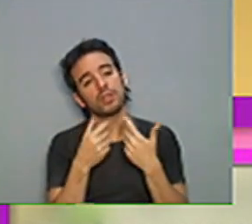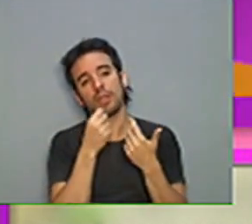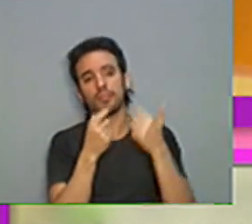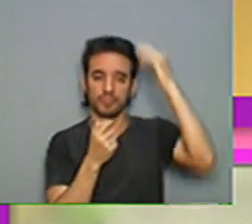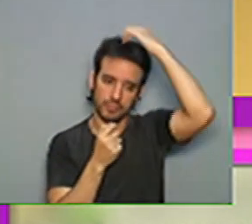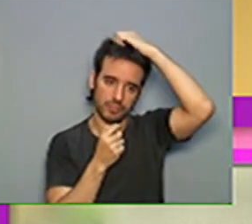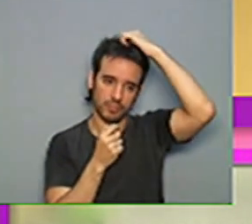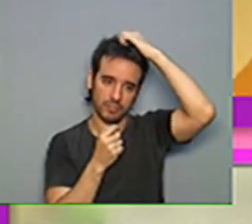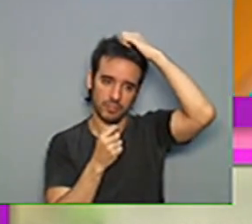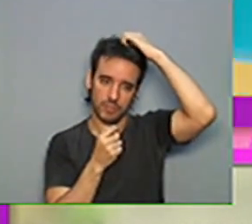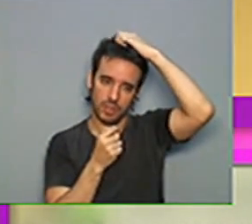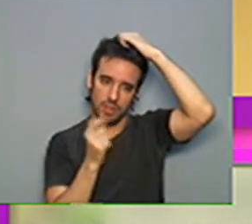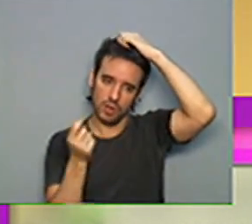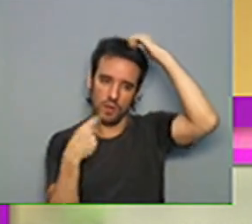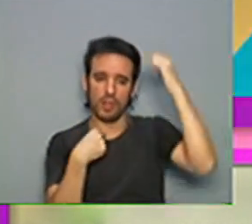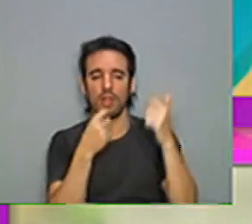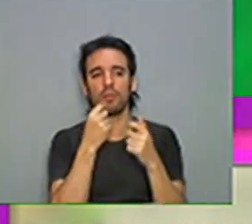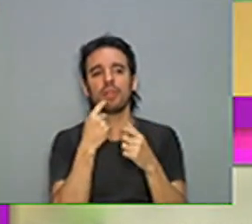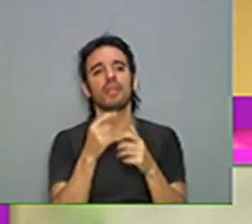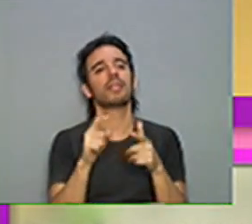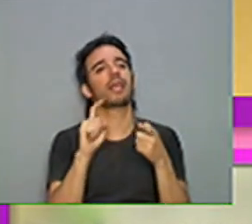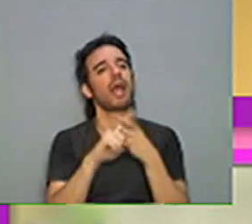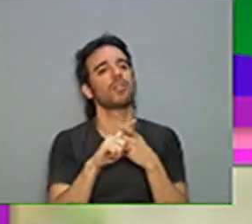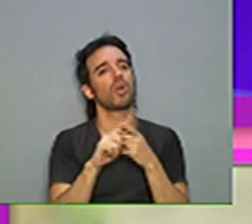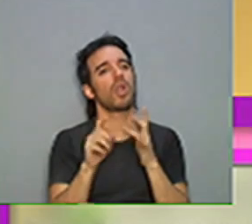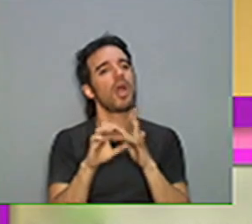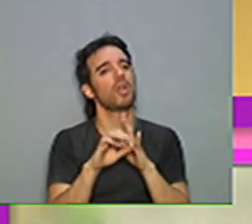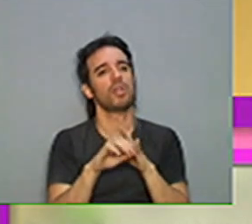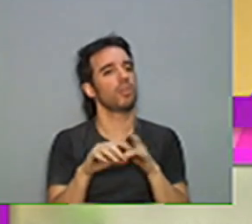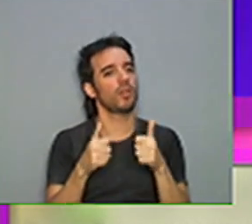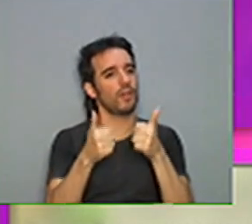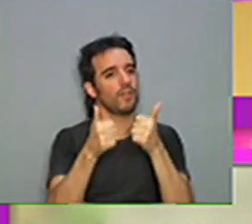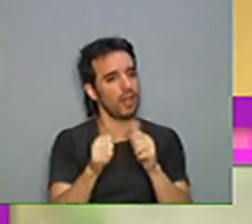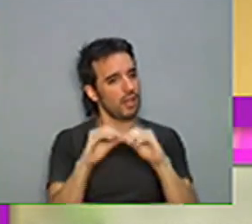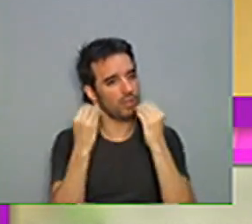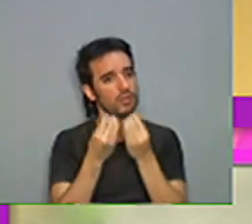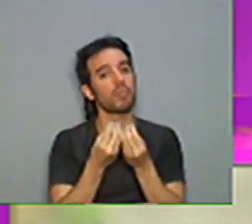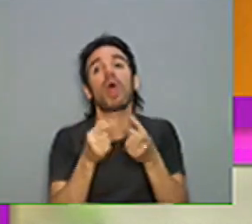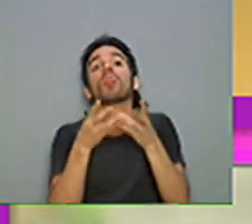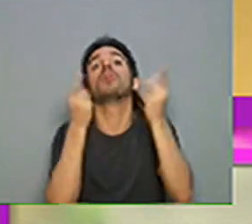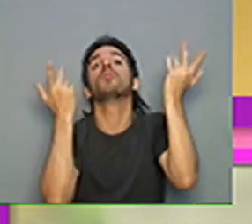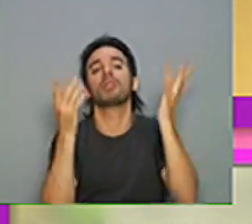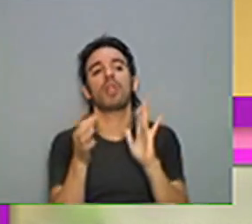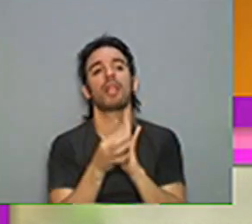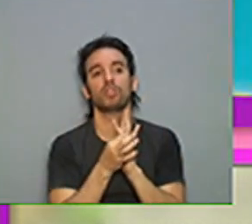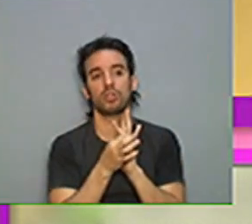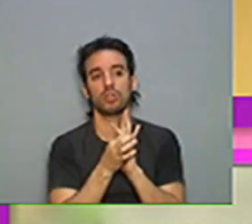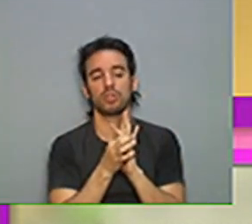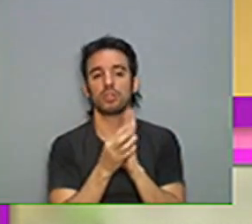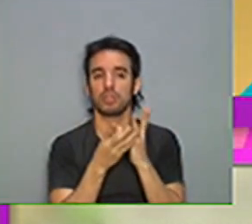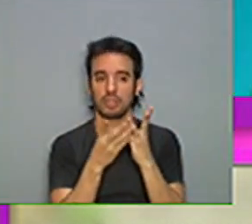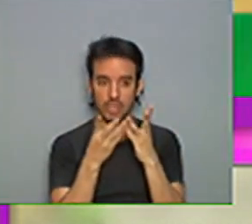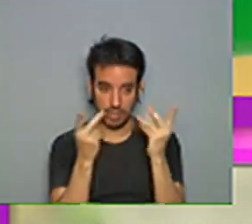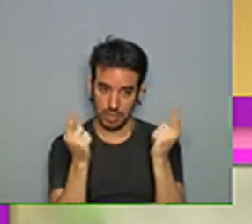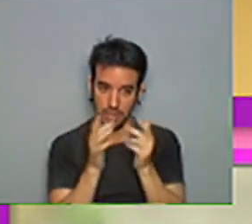anillo... No le habría traído, porque si se casó con el anillo, no vino bien el desenlace. Pero ahora desapareció el anillo, Vero. Desapareció.